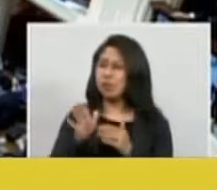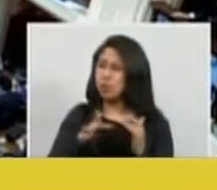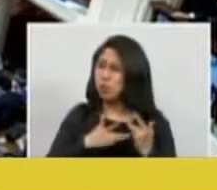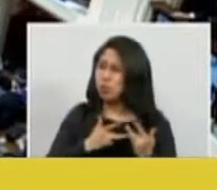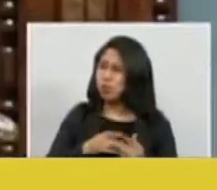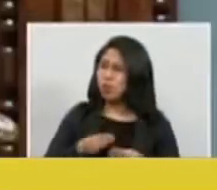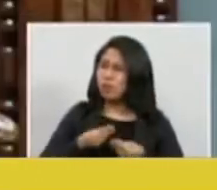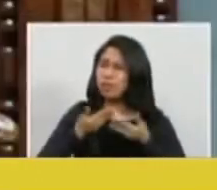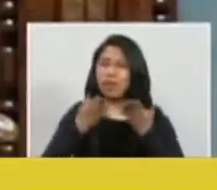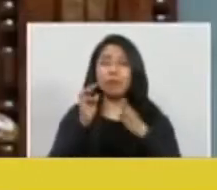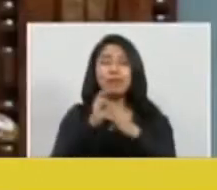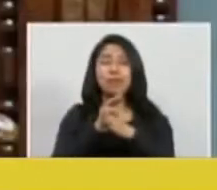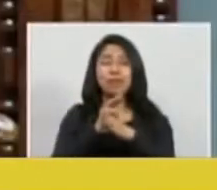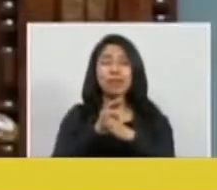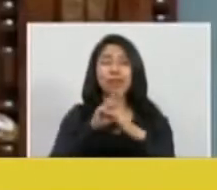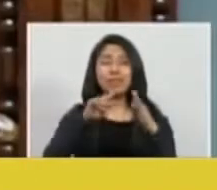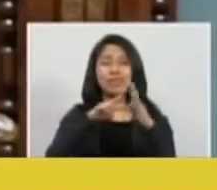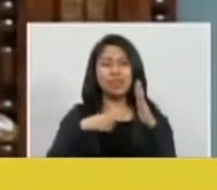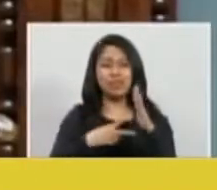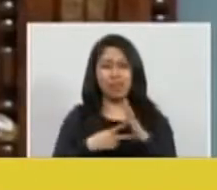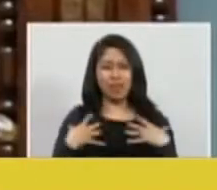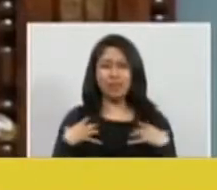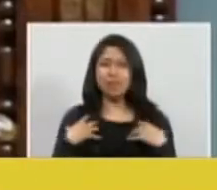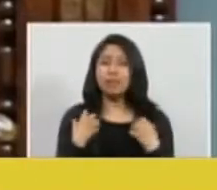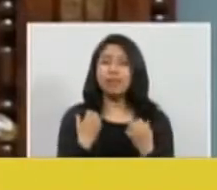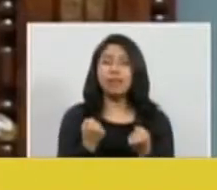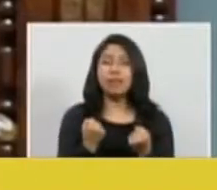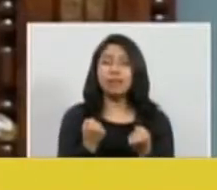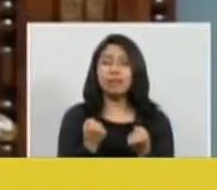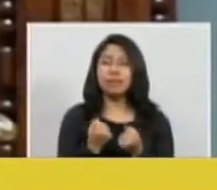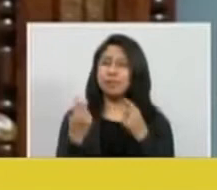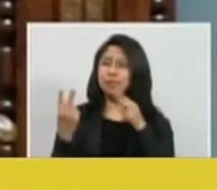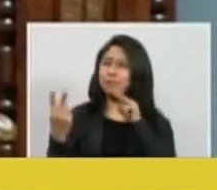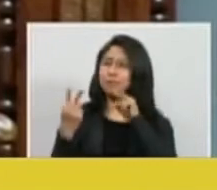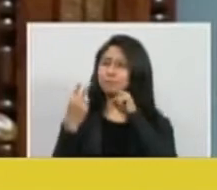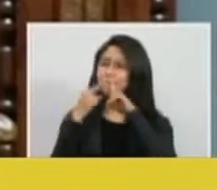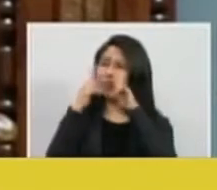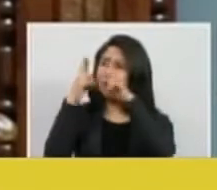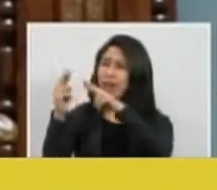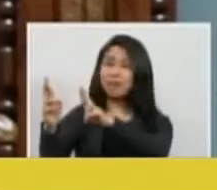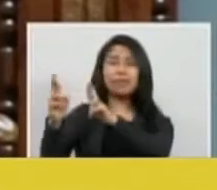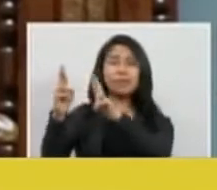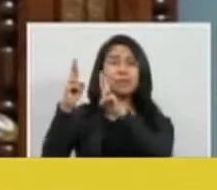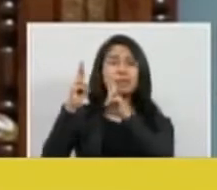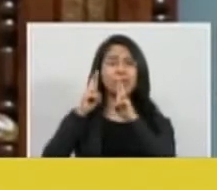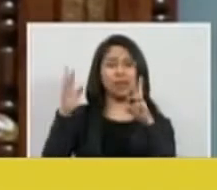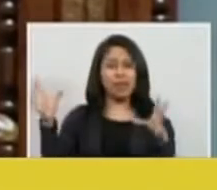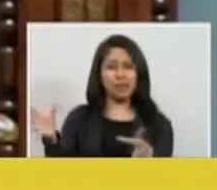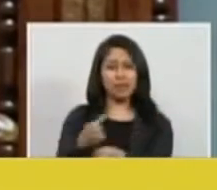corazones. Significa sanar heridas, mirarnos con respeto, recuperar la